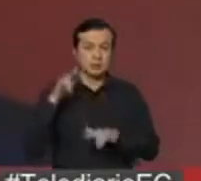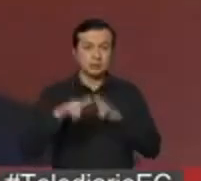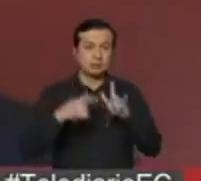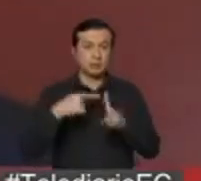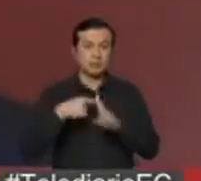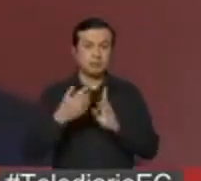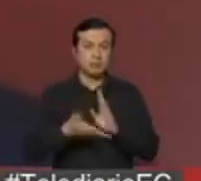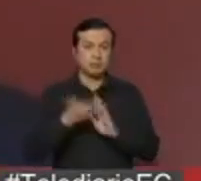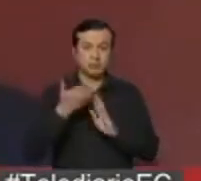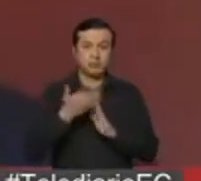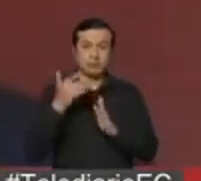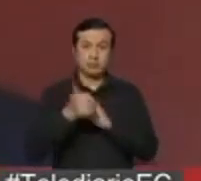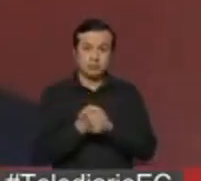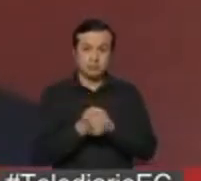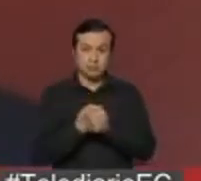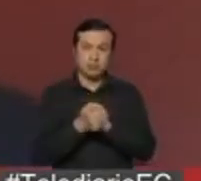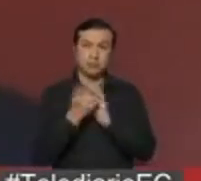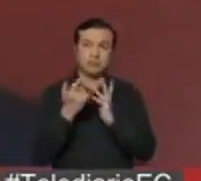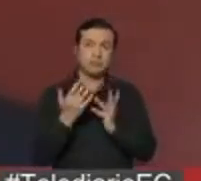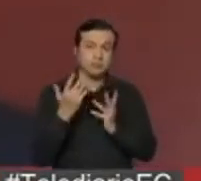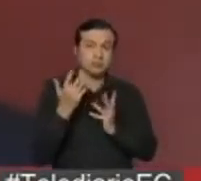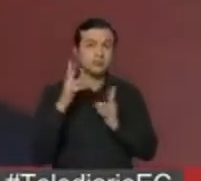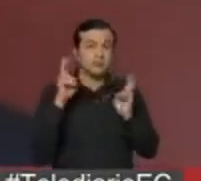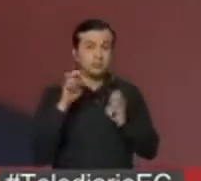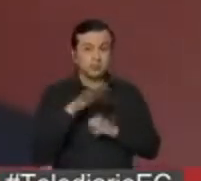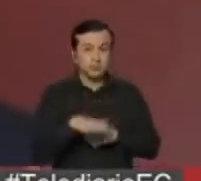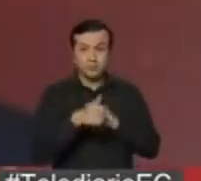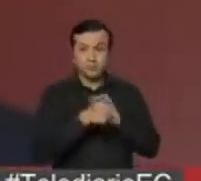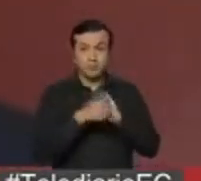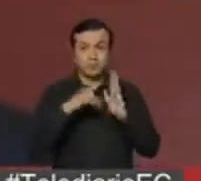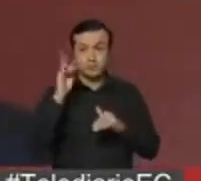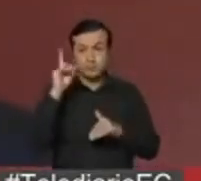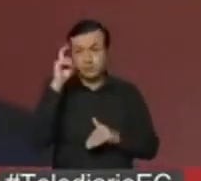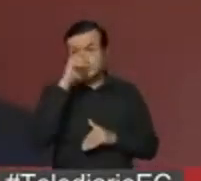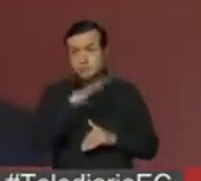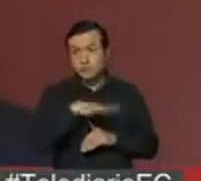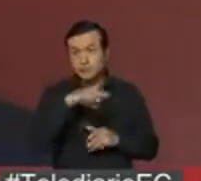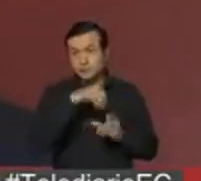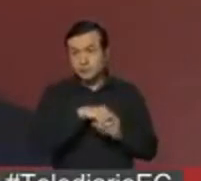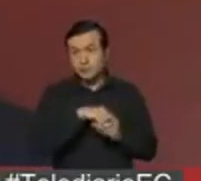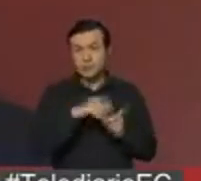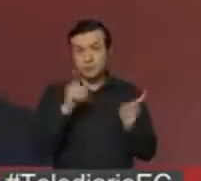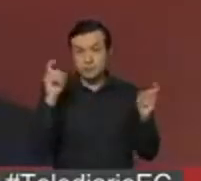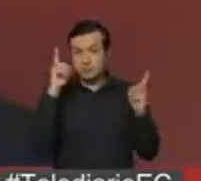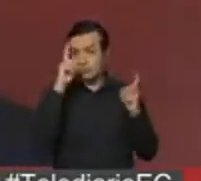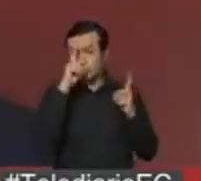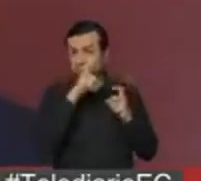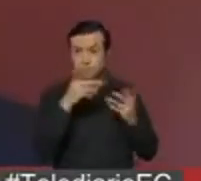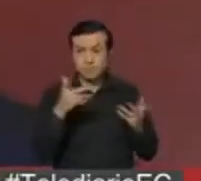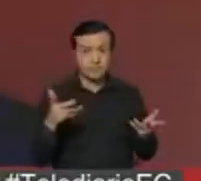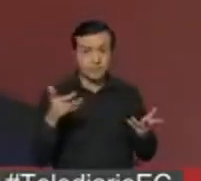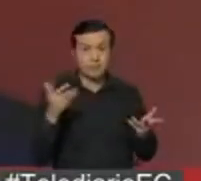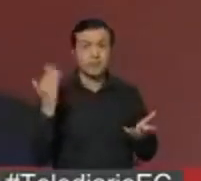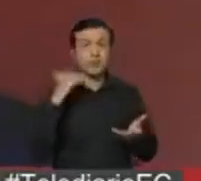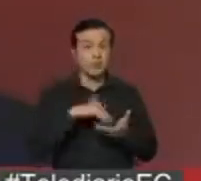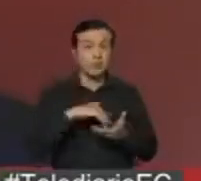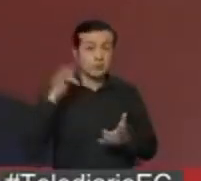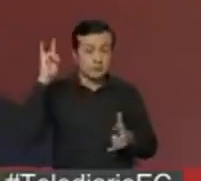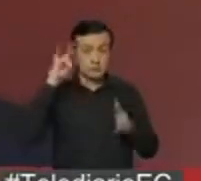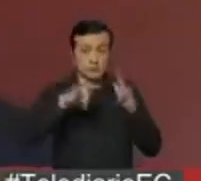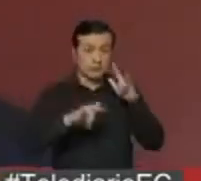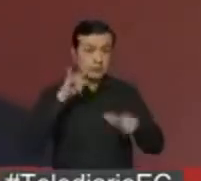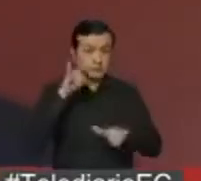mayor medida. Y Galápagos, obviamente, que es otro tema más complicado, yo le veo difícil que se reanuden las